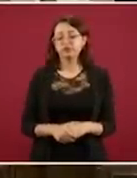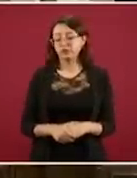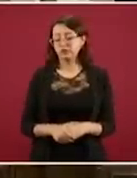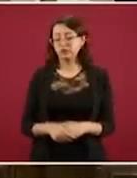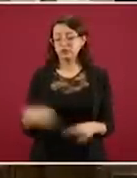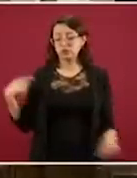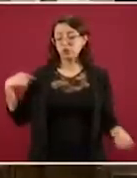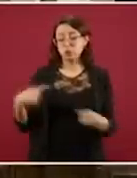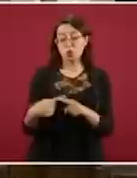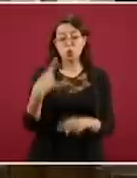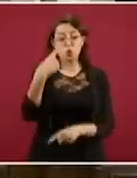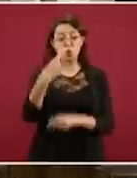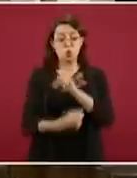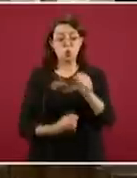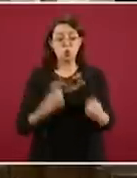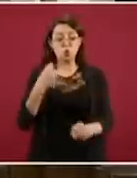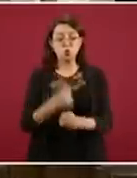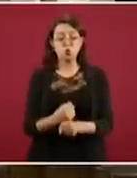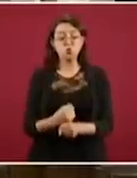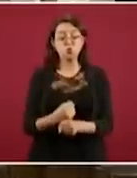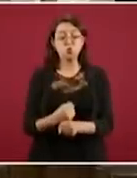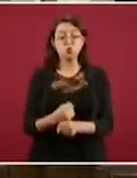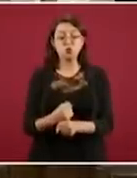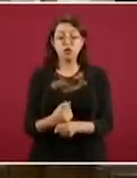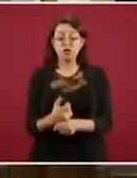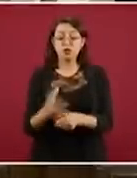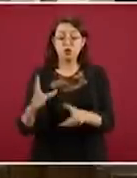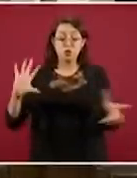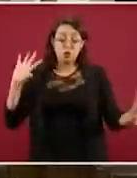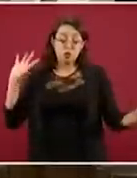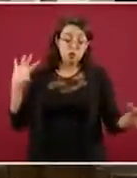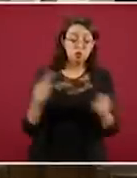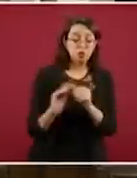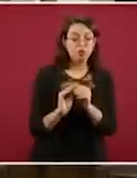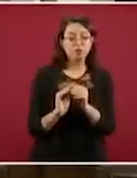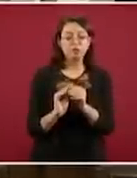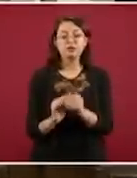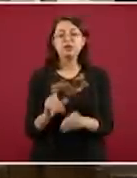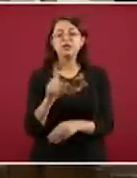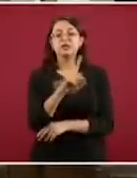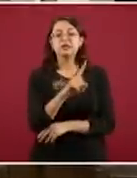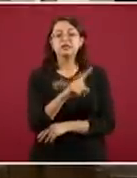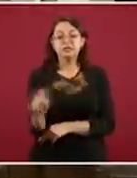que va del año, aquí tengo el dato,